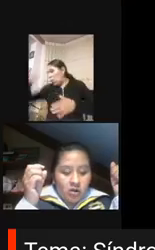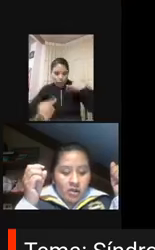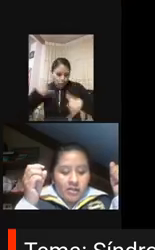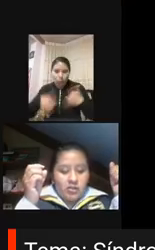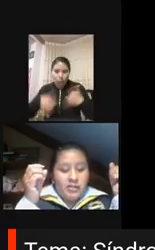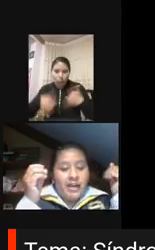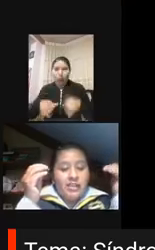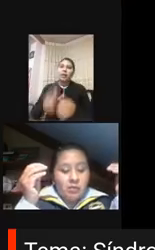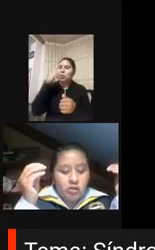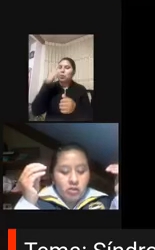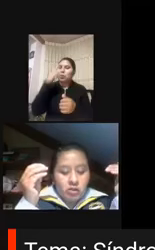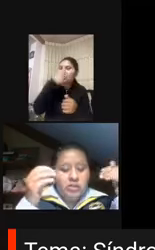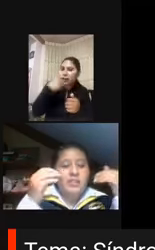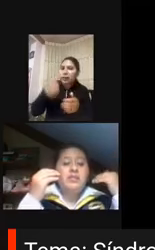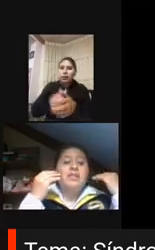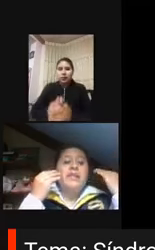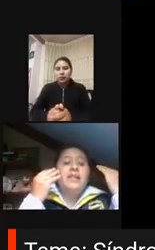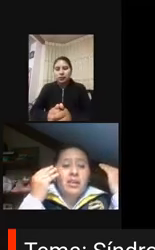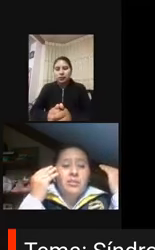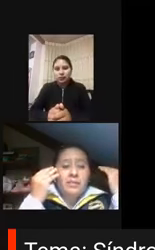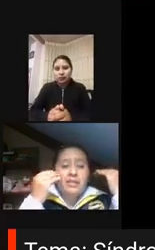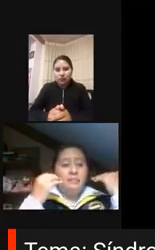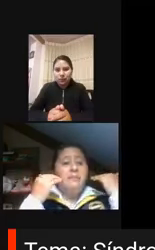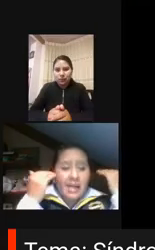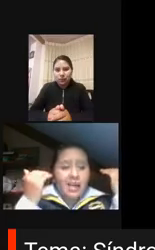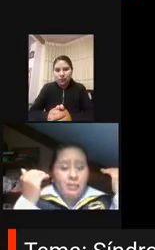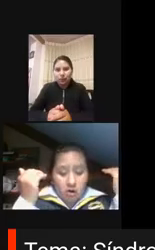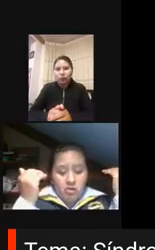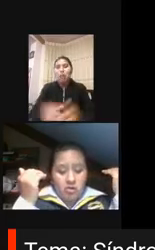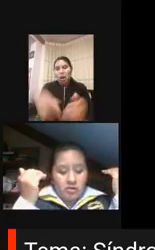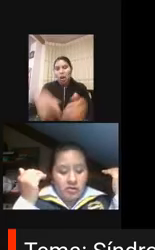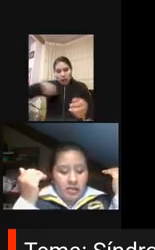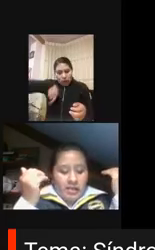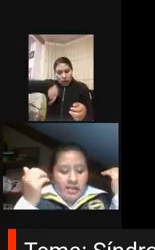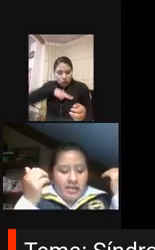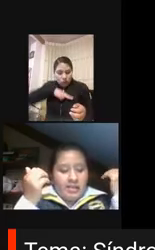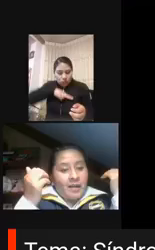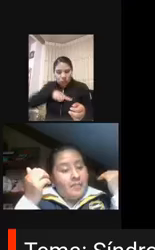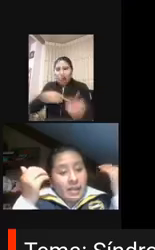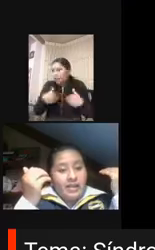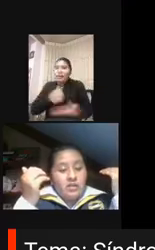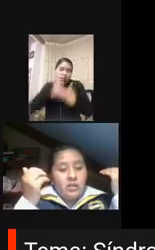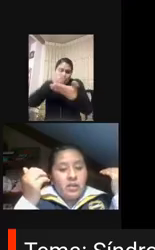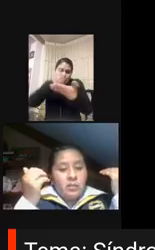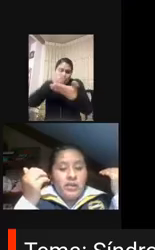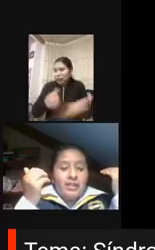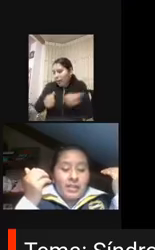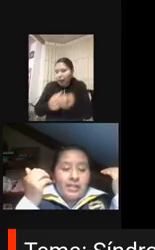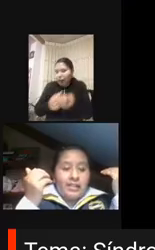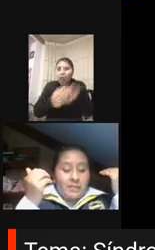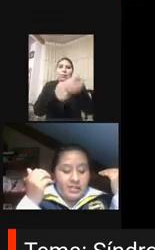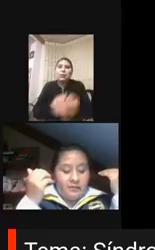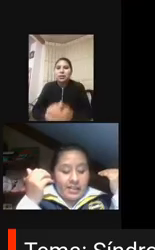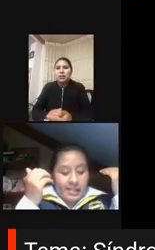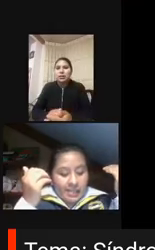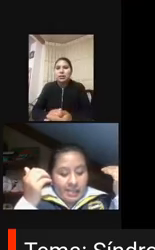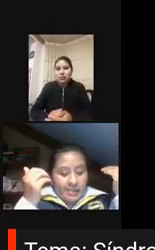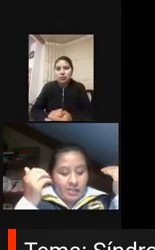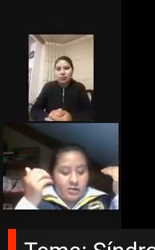lento, entonces, ¿qué hacemos nosotros? Tenemos que brindarle, obviamente, más apoyo, ¿no? También, ¿no? Puede ser que también